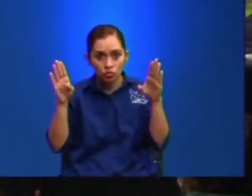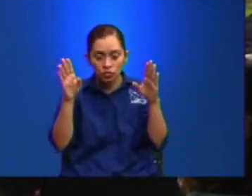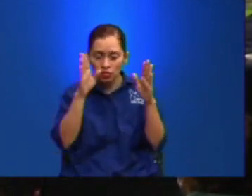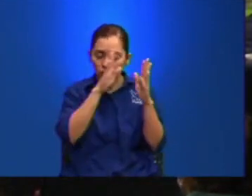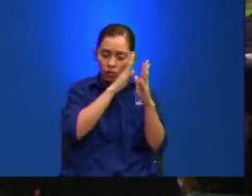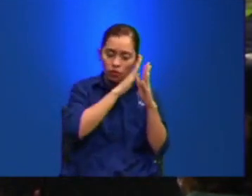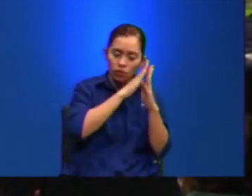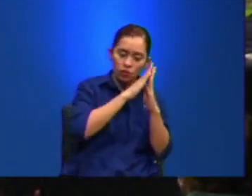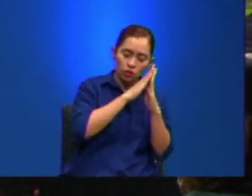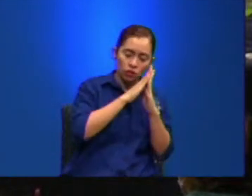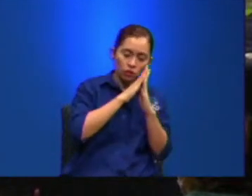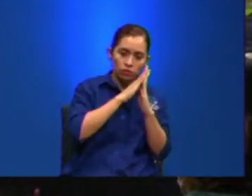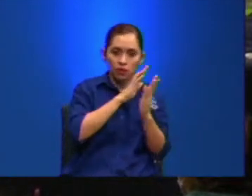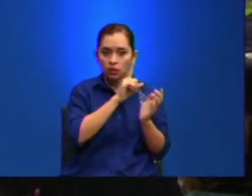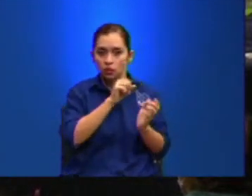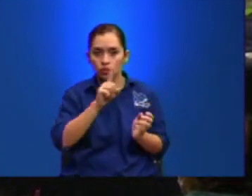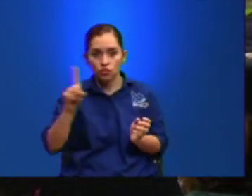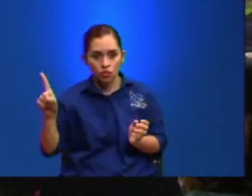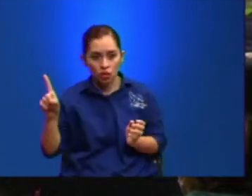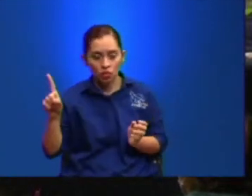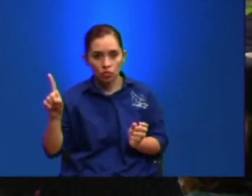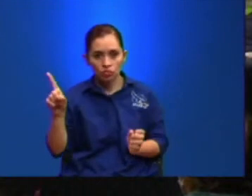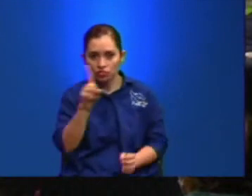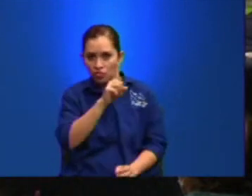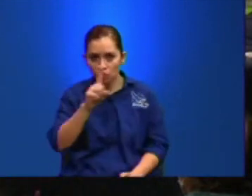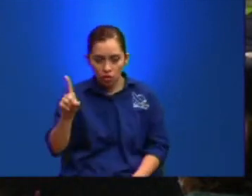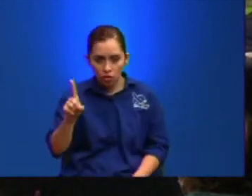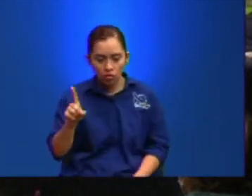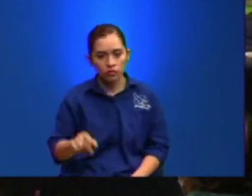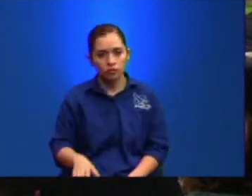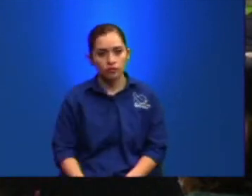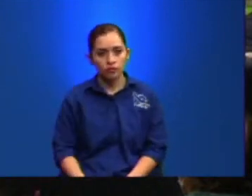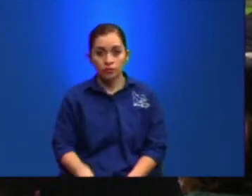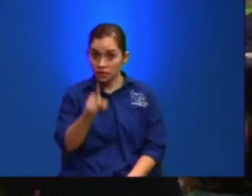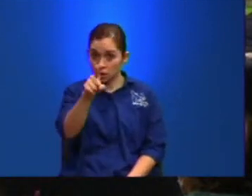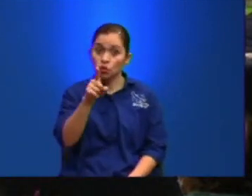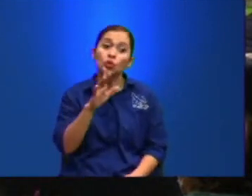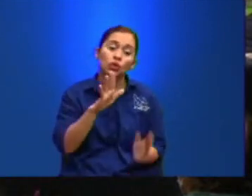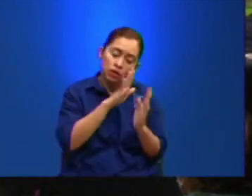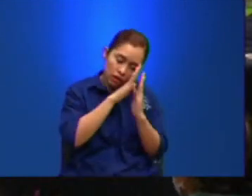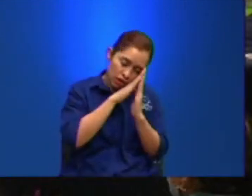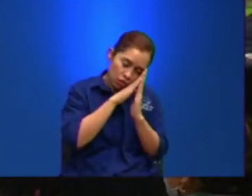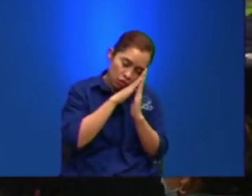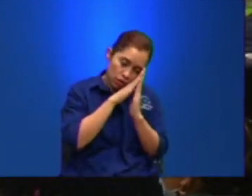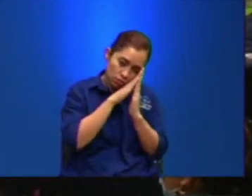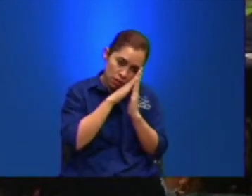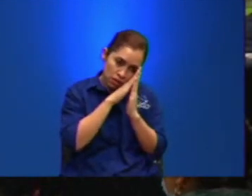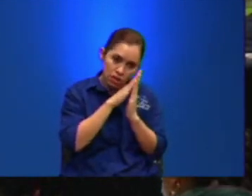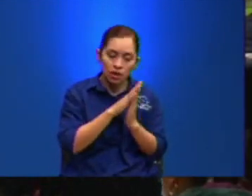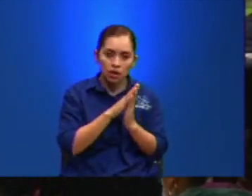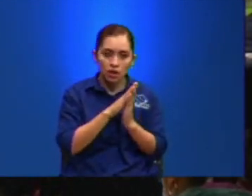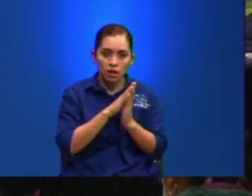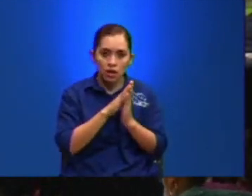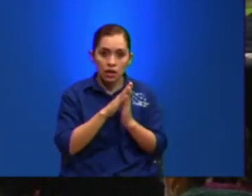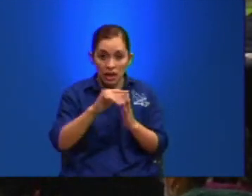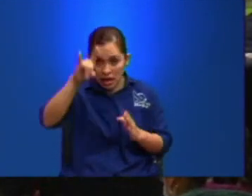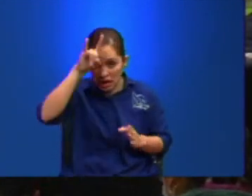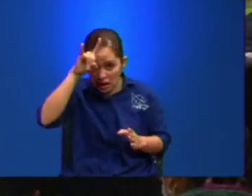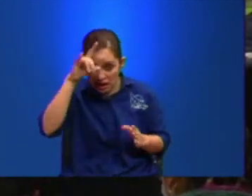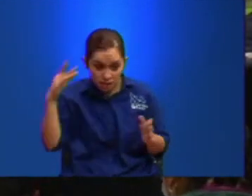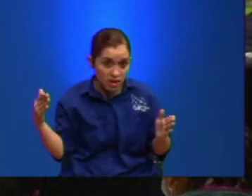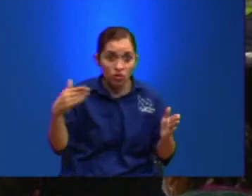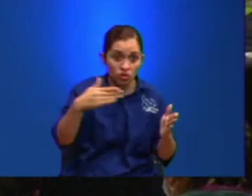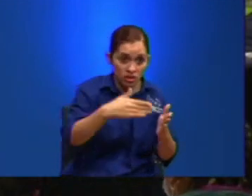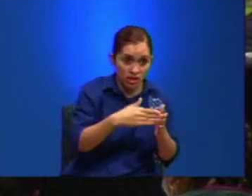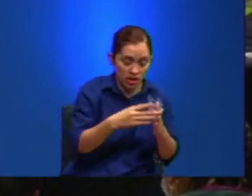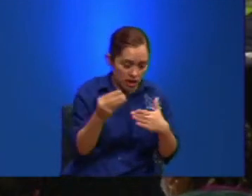el enemigo llega y siembra cizaña ya conocía antes te cae mal el hermano fulano les mantengan el manu pérez el hermano